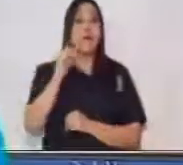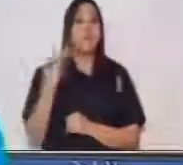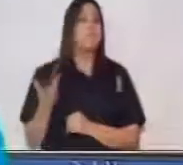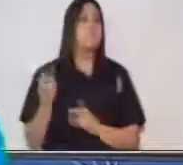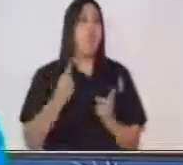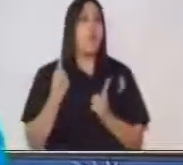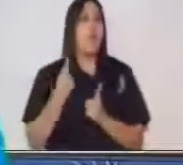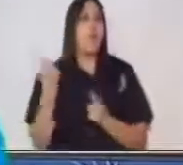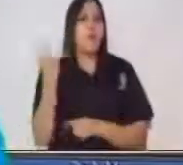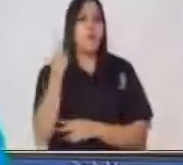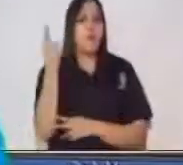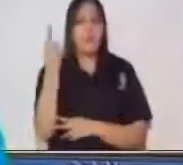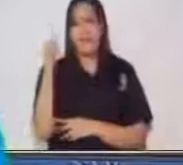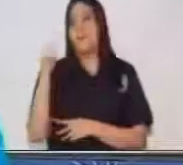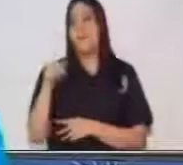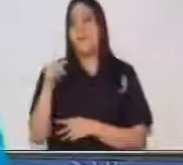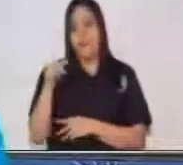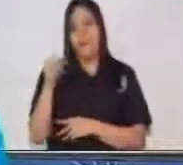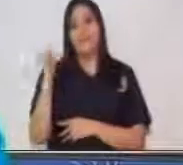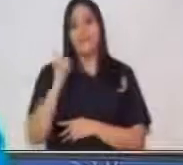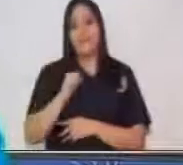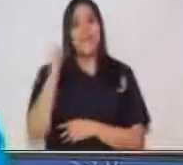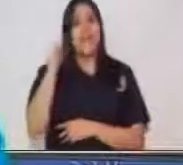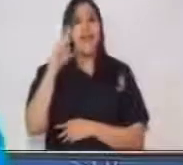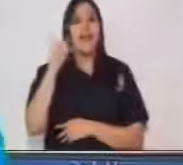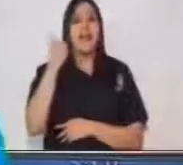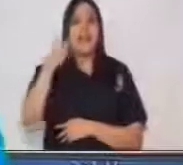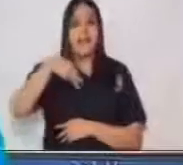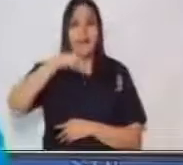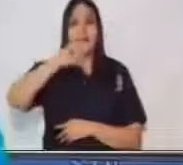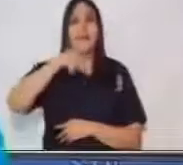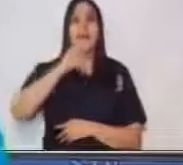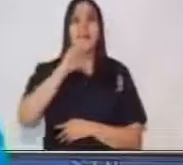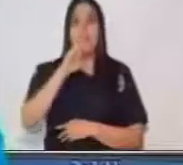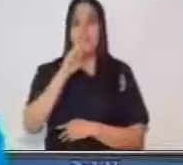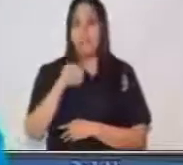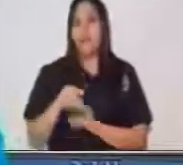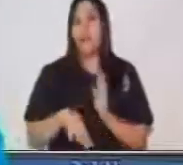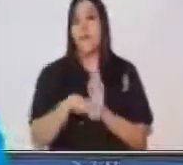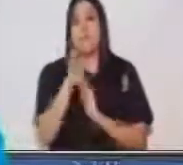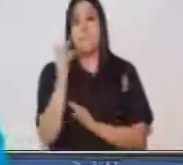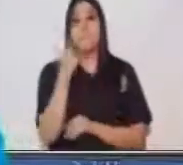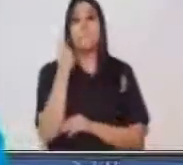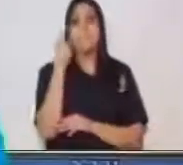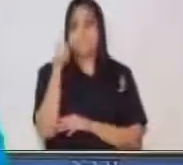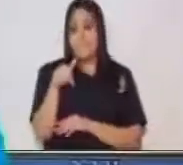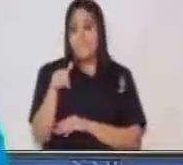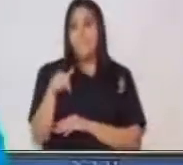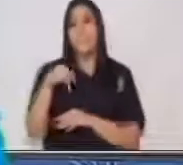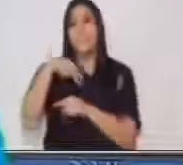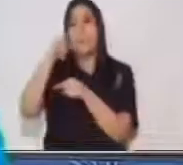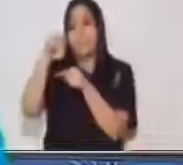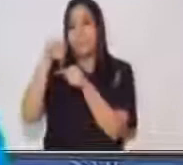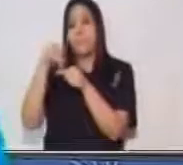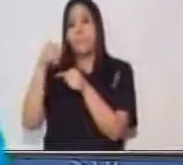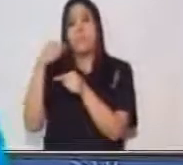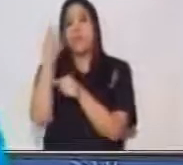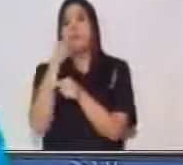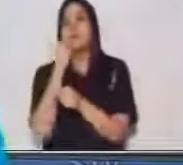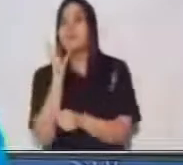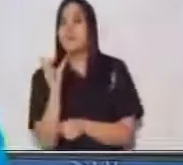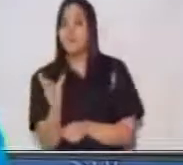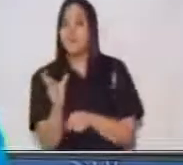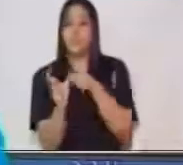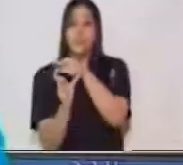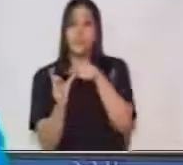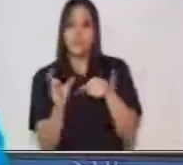Muy bien, granjero en este caso es el núcleo del sujeto de